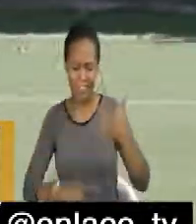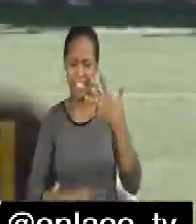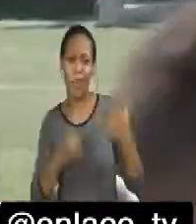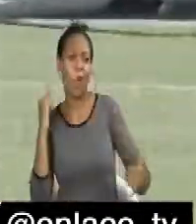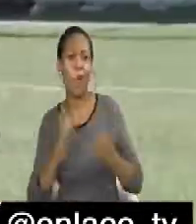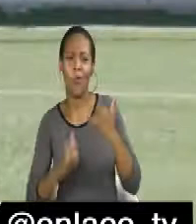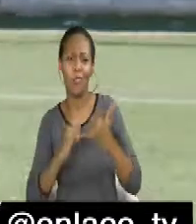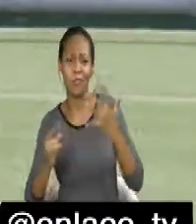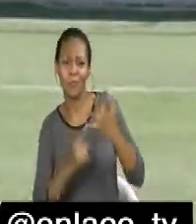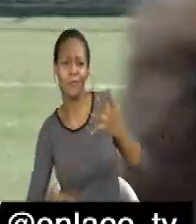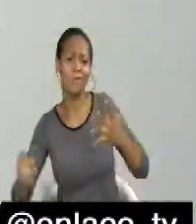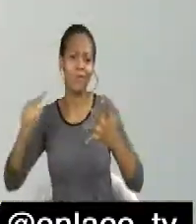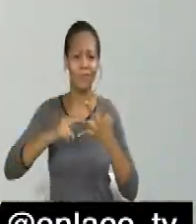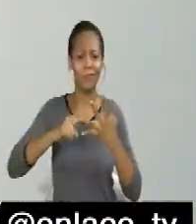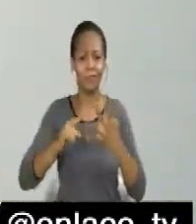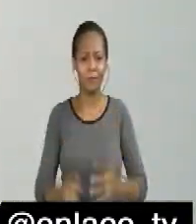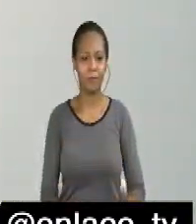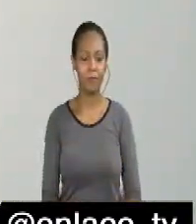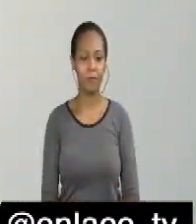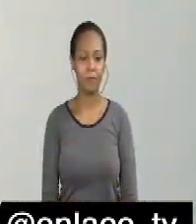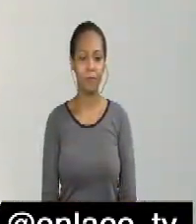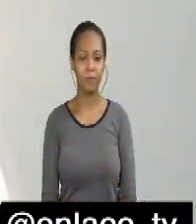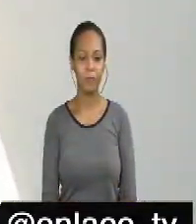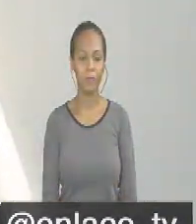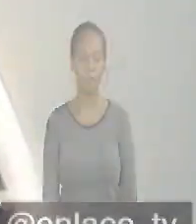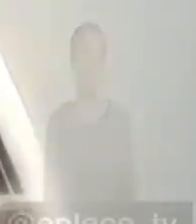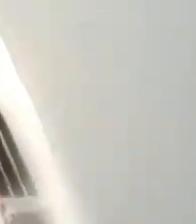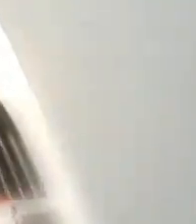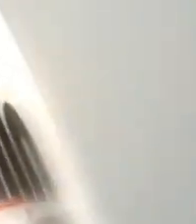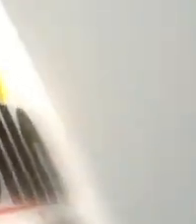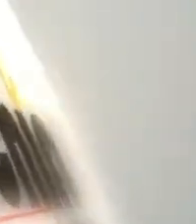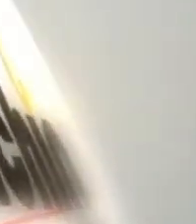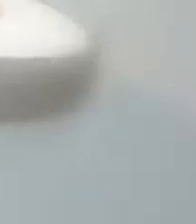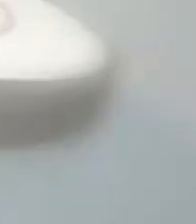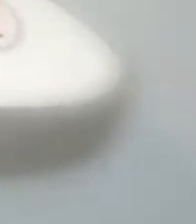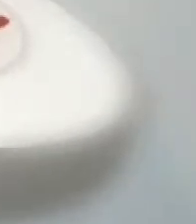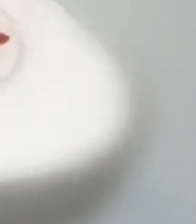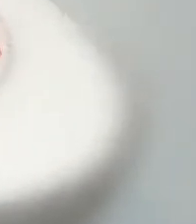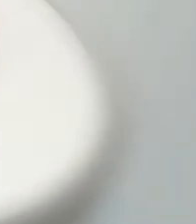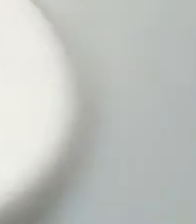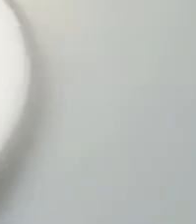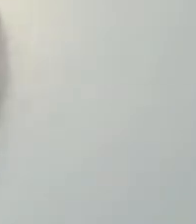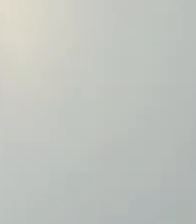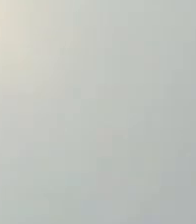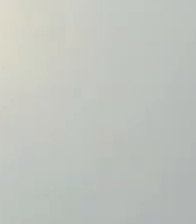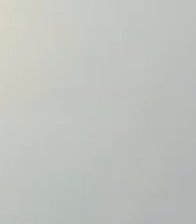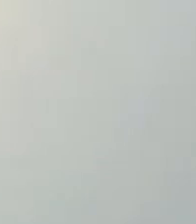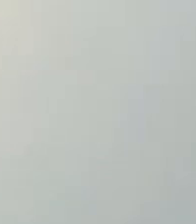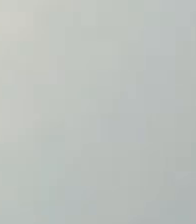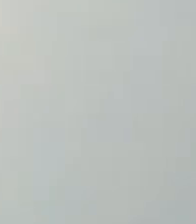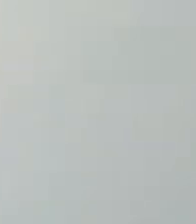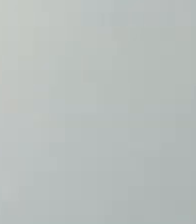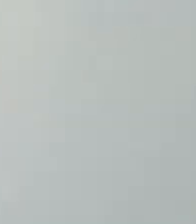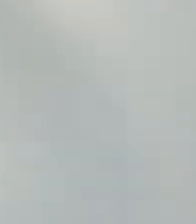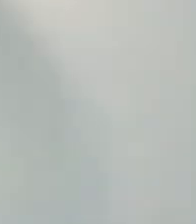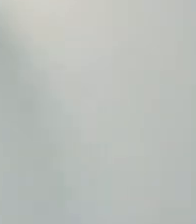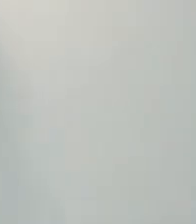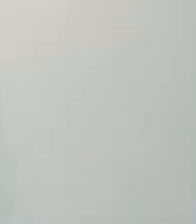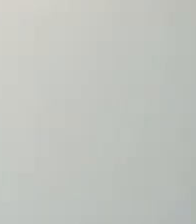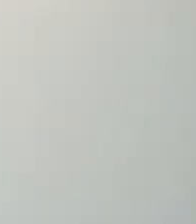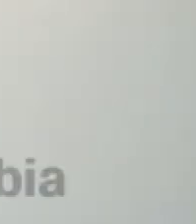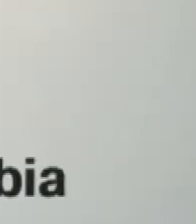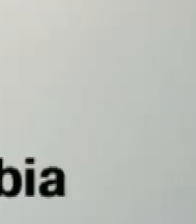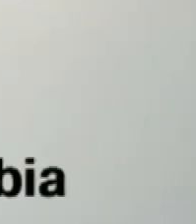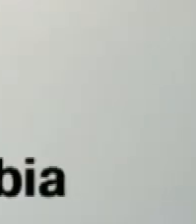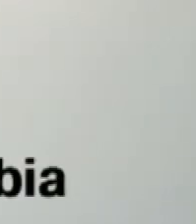en la que se encuentra. Hasta aquí los deportes, con el patrocinio de Restaurante El Machín Gourmet, ahora en su nueva sede